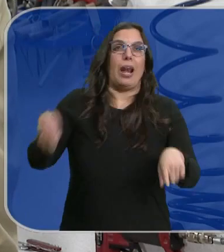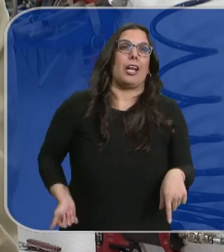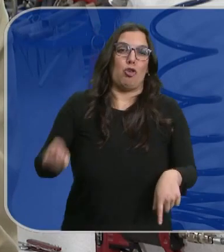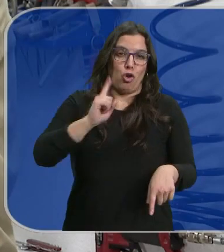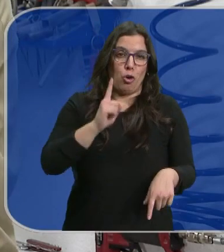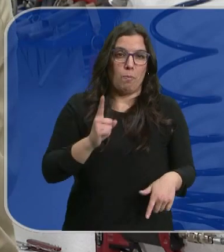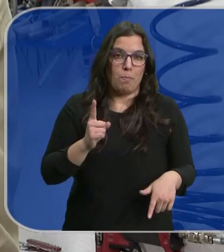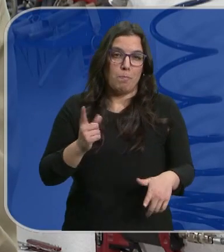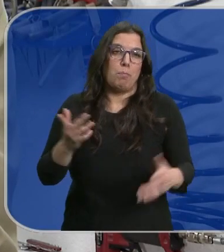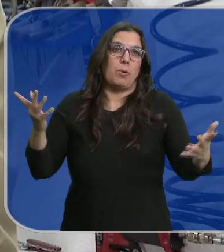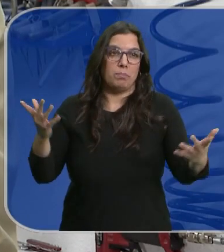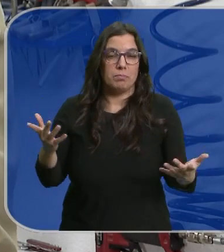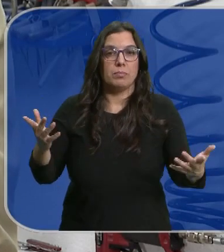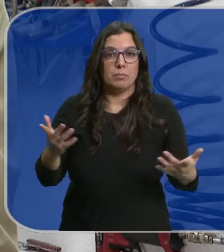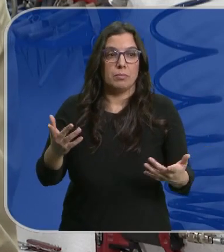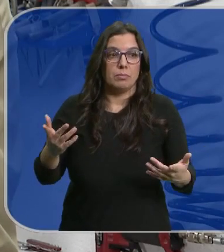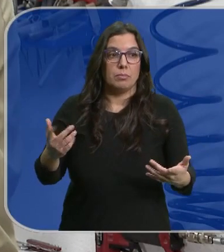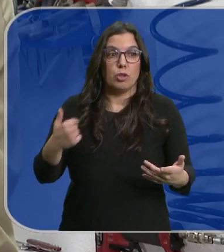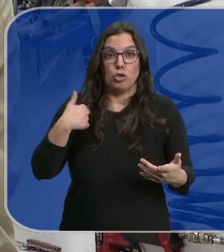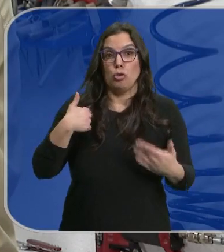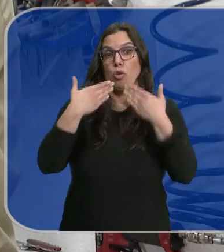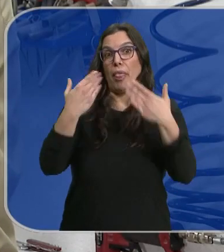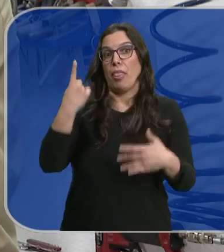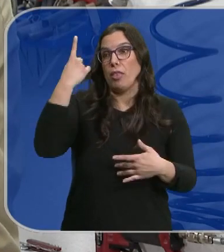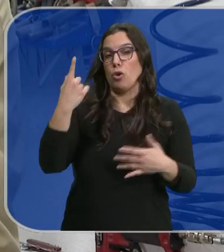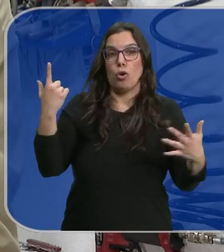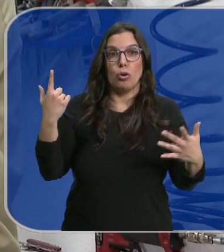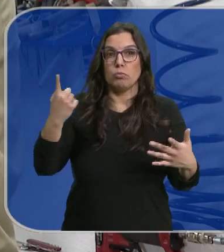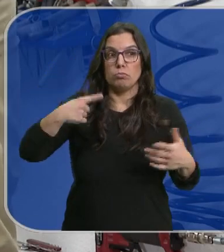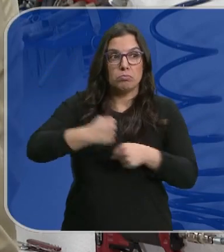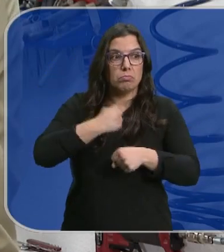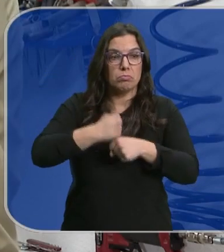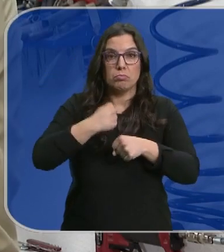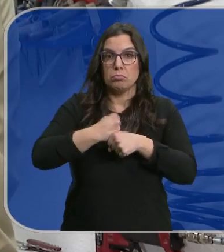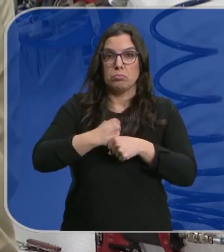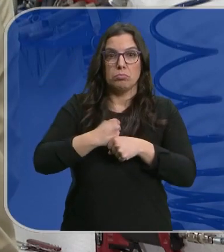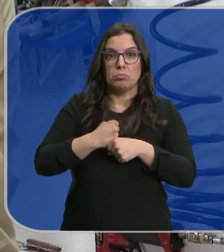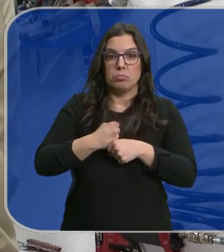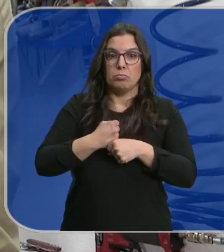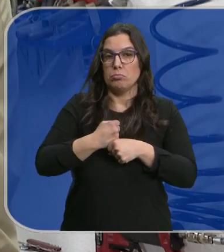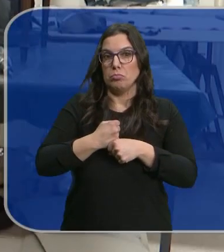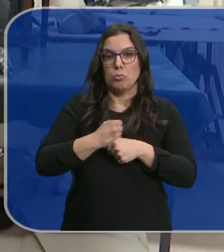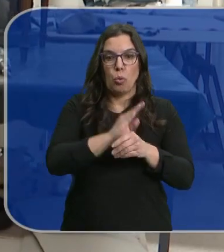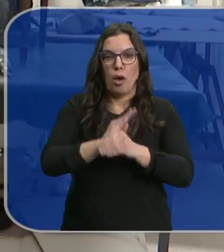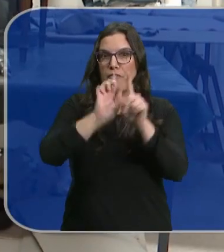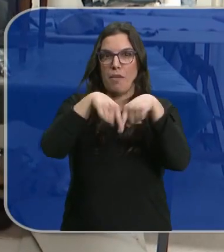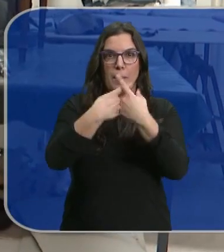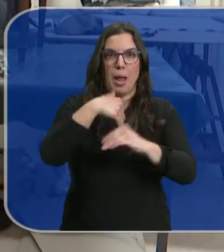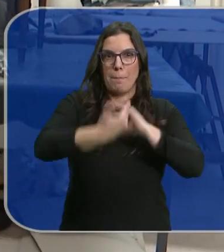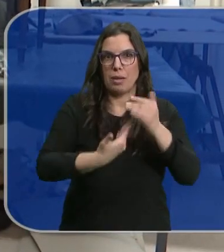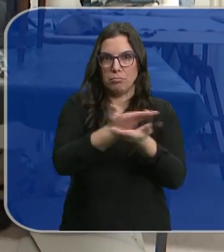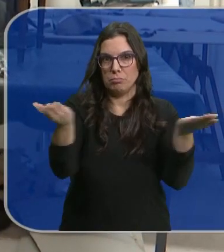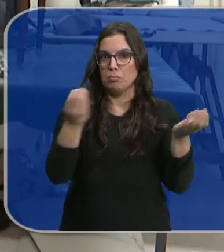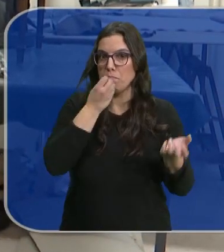cohetes, pero bueno, de hecho ahí está. Yo, gracias a Dios, pues hemos sacado una familia ahí. Entonces, bueno,